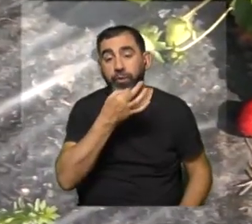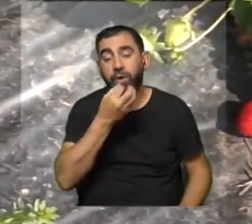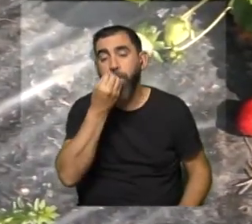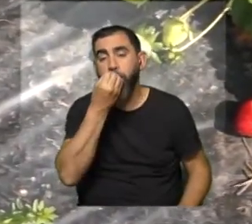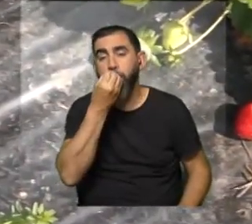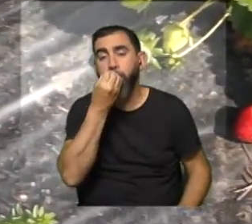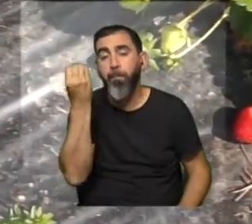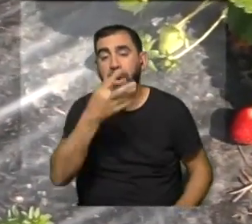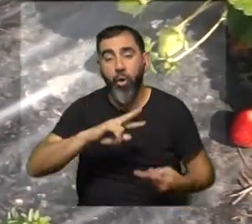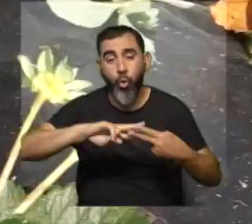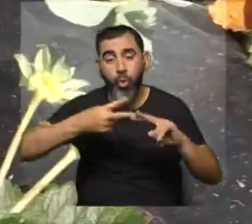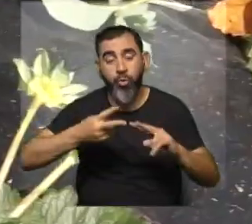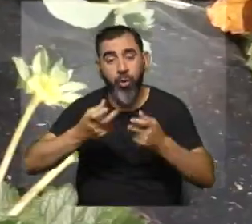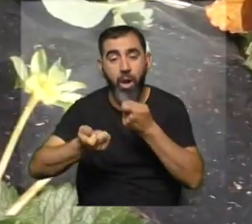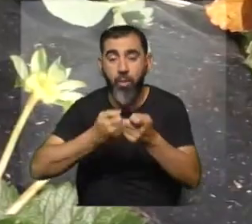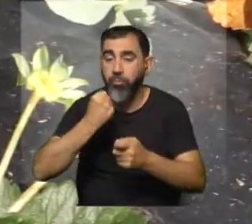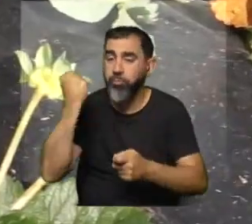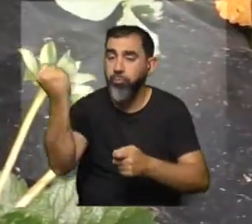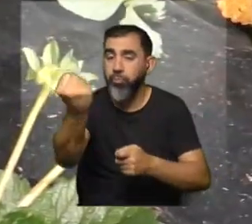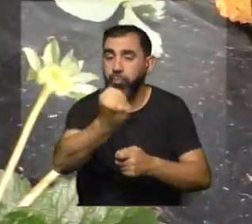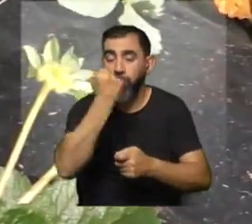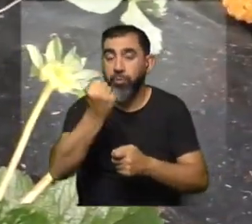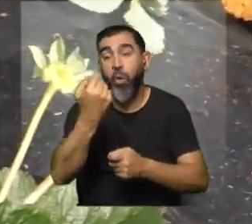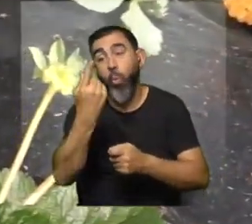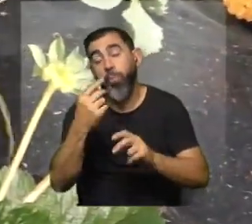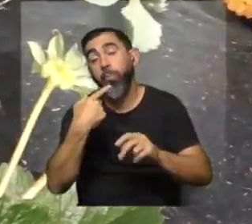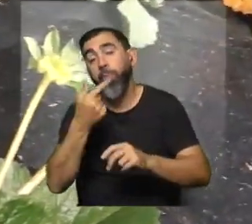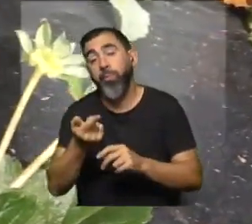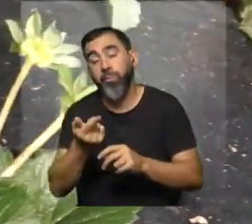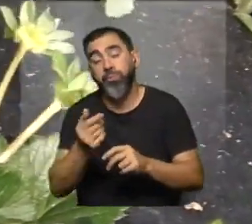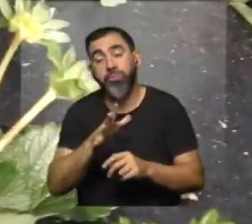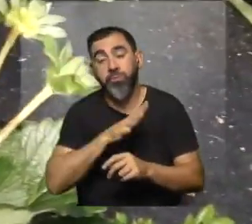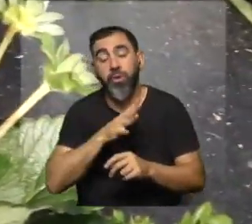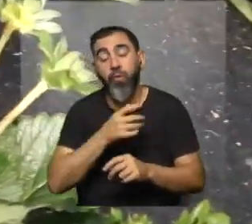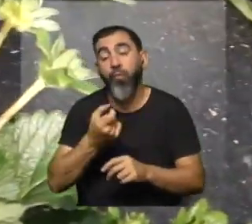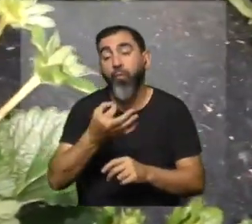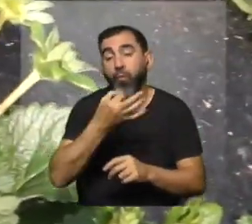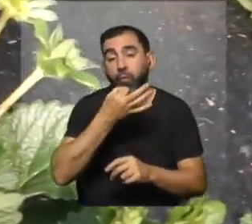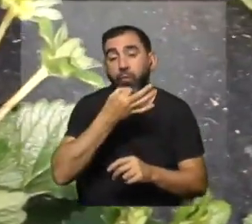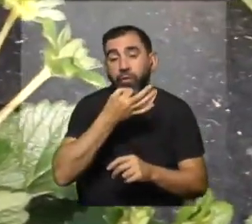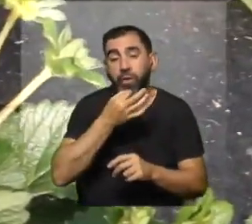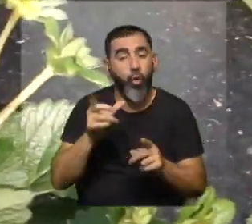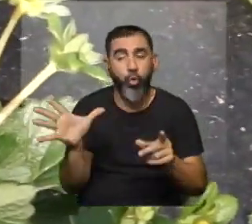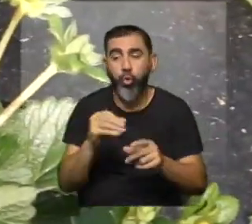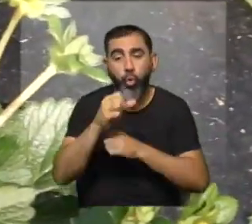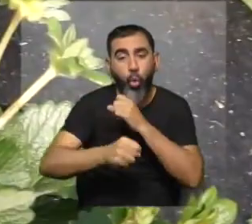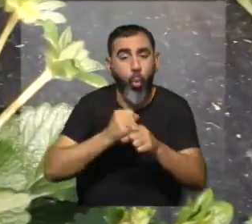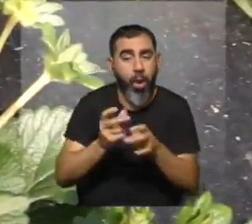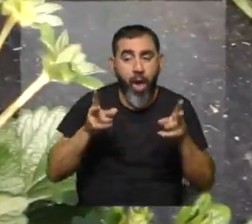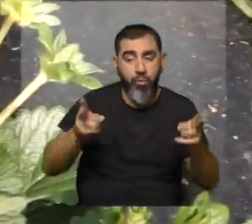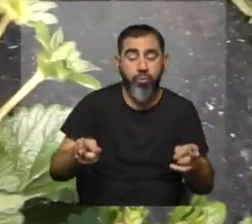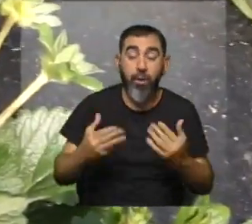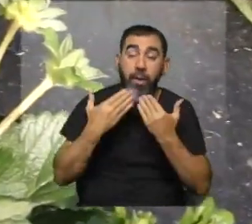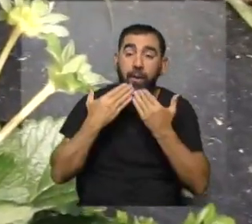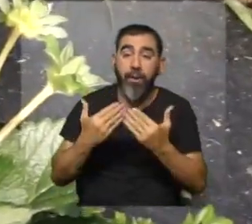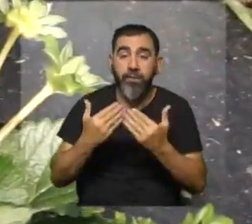mejoramiento genético ha hecho aportes muy importantes. Uno de ellos es que podamos tener frutilla casi todo el año. Y ahora, gracias a